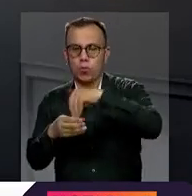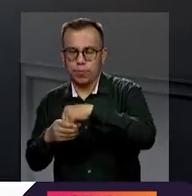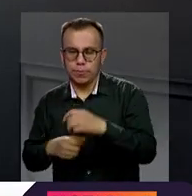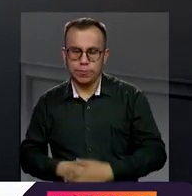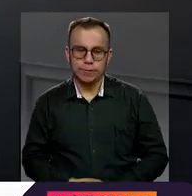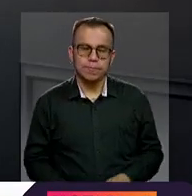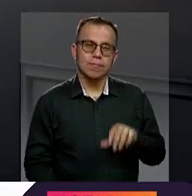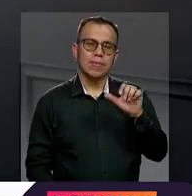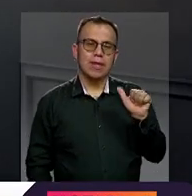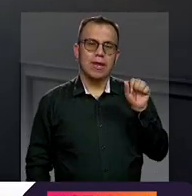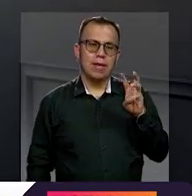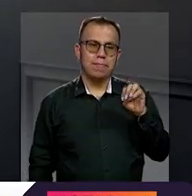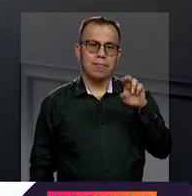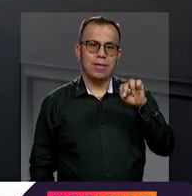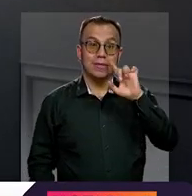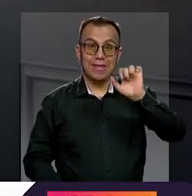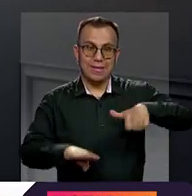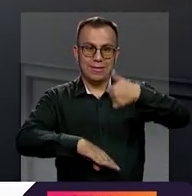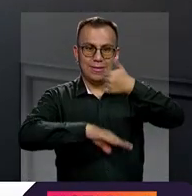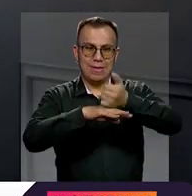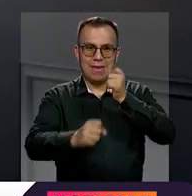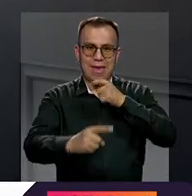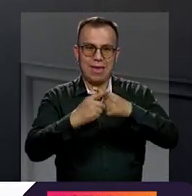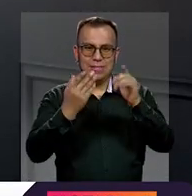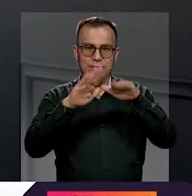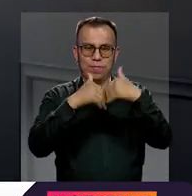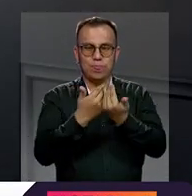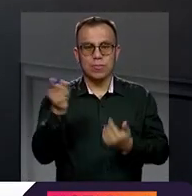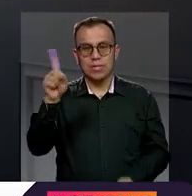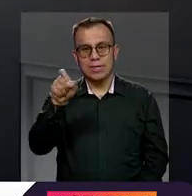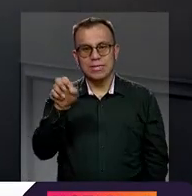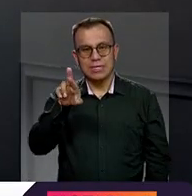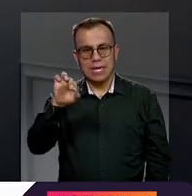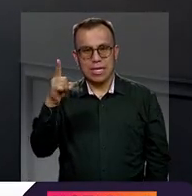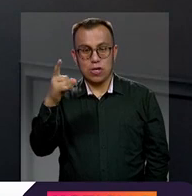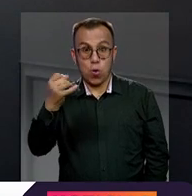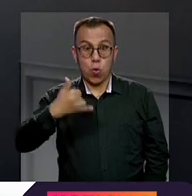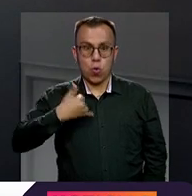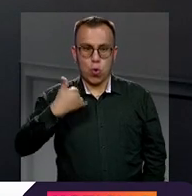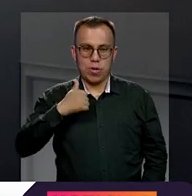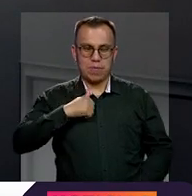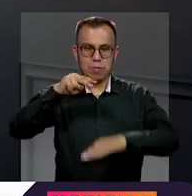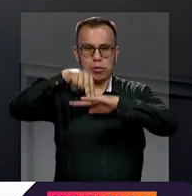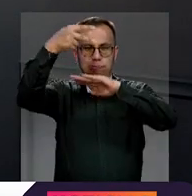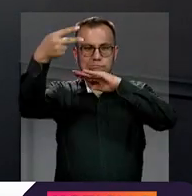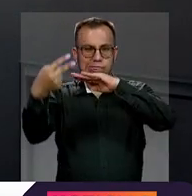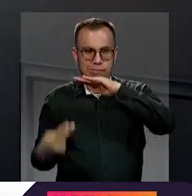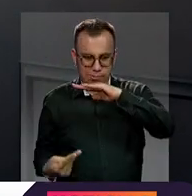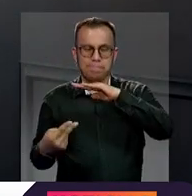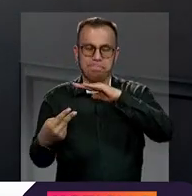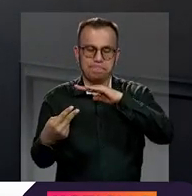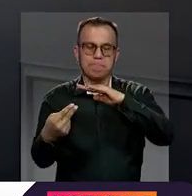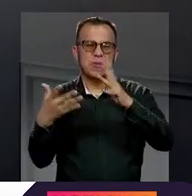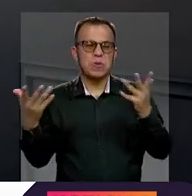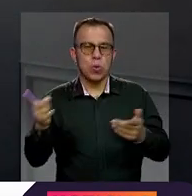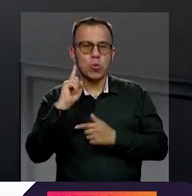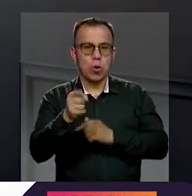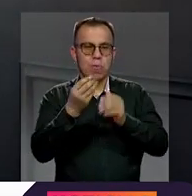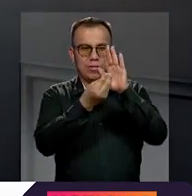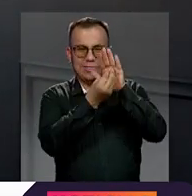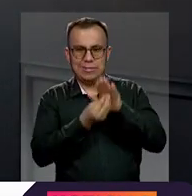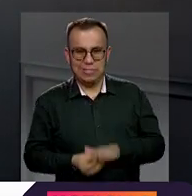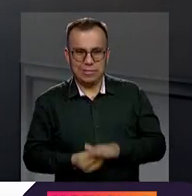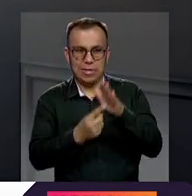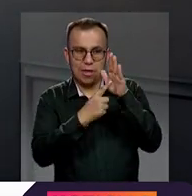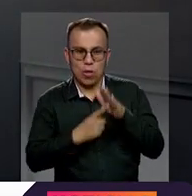Amanda, Azucena Castillo, la exrectora del colegio donde estudiaba Sergio Urrego, un joven que se suicidó en el año 2014 a causa de